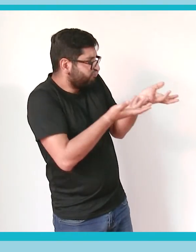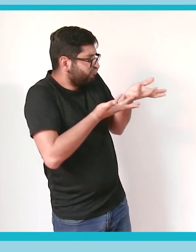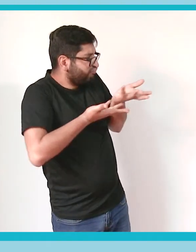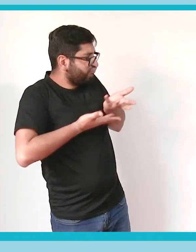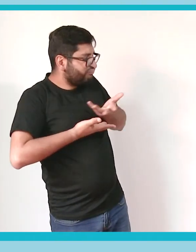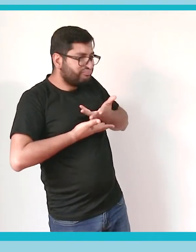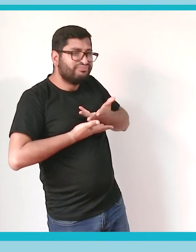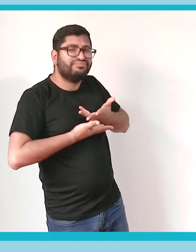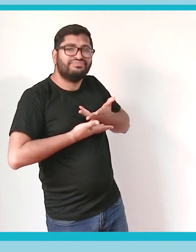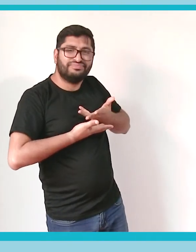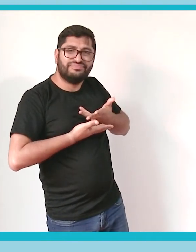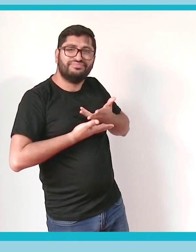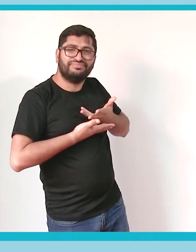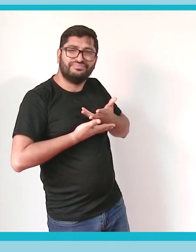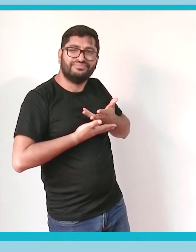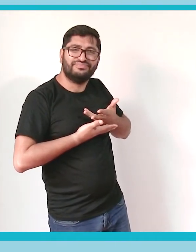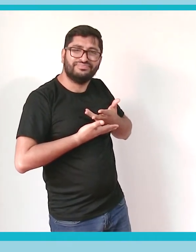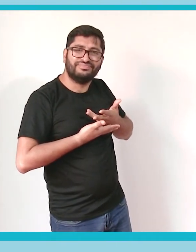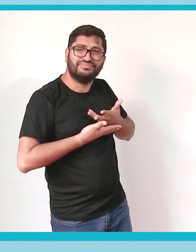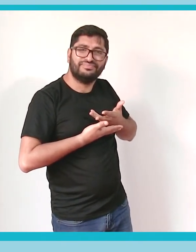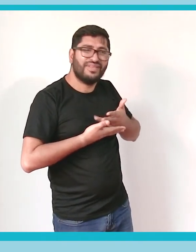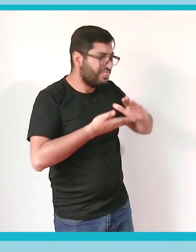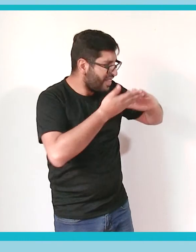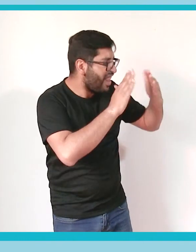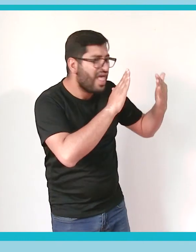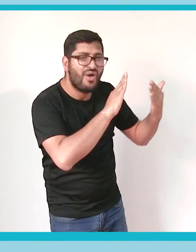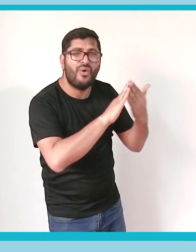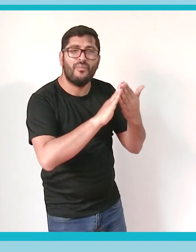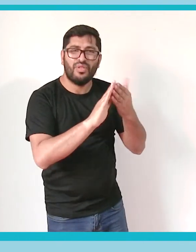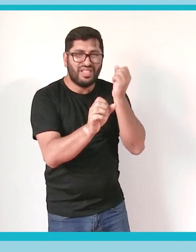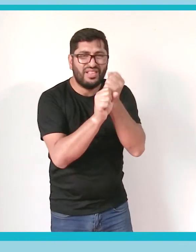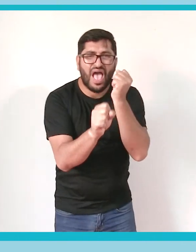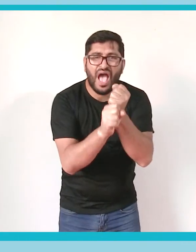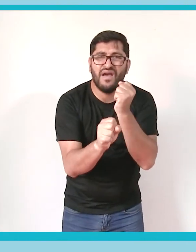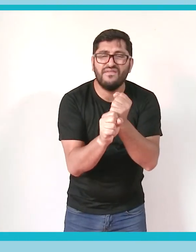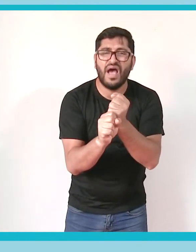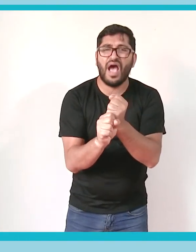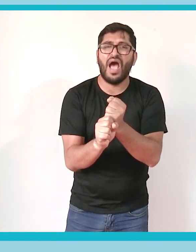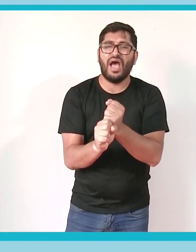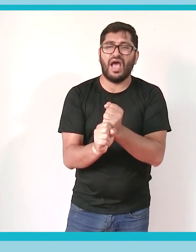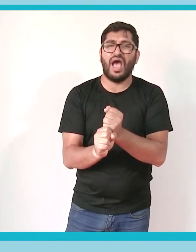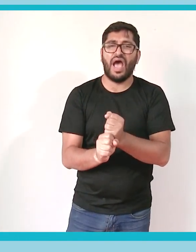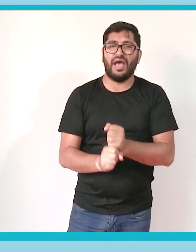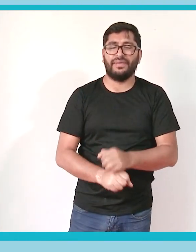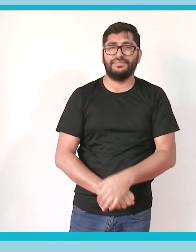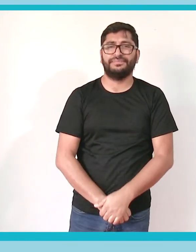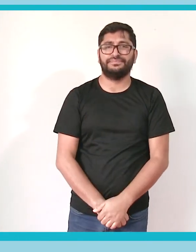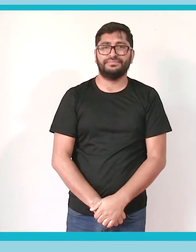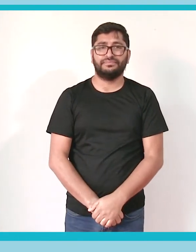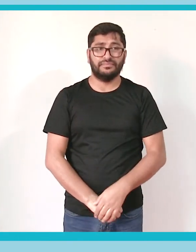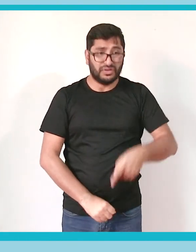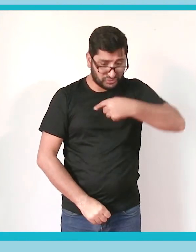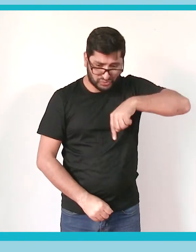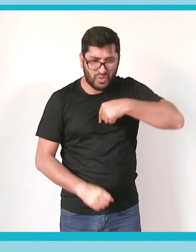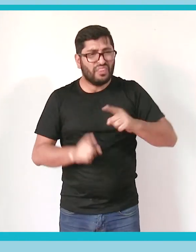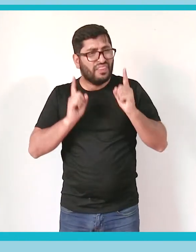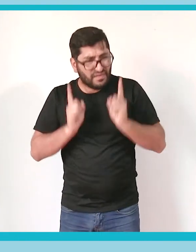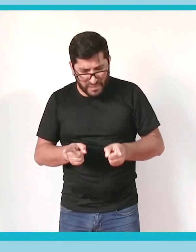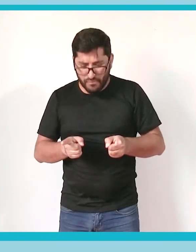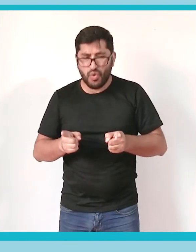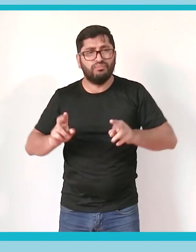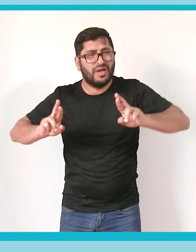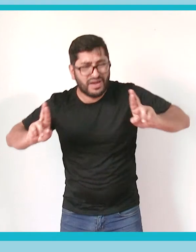transmitir, lo tenemos en las comunidades. una de las virtudes que